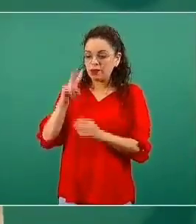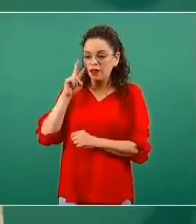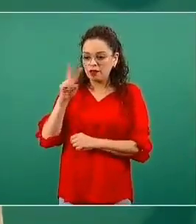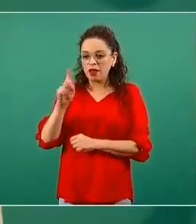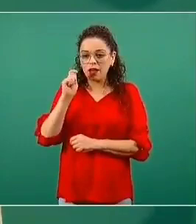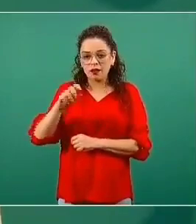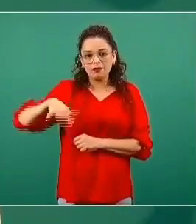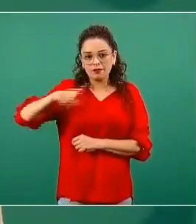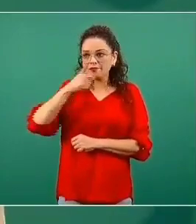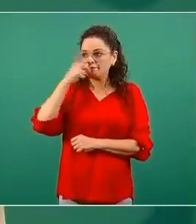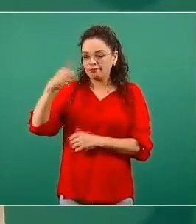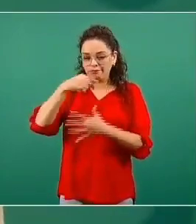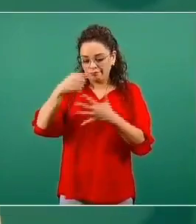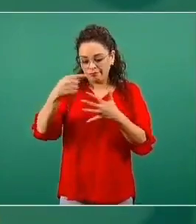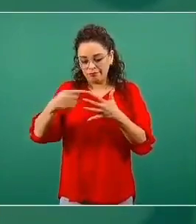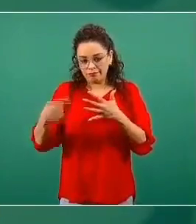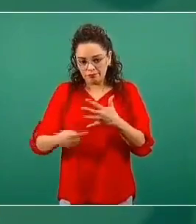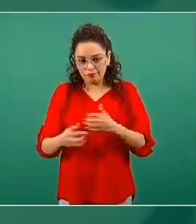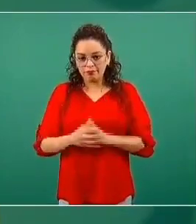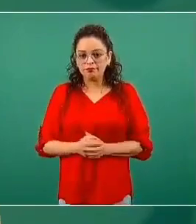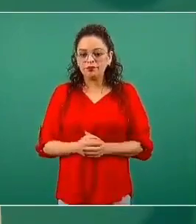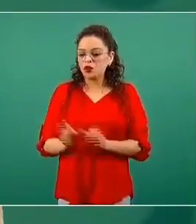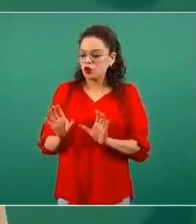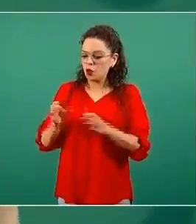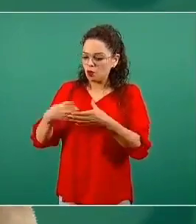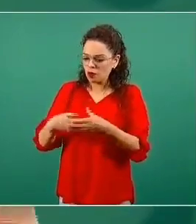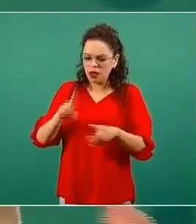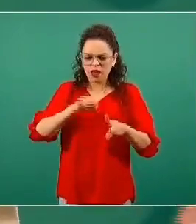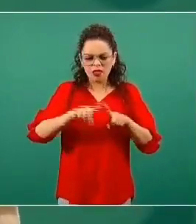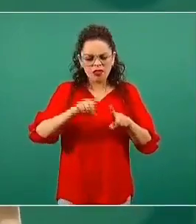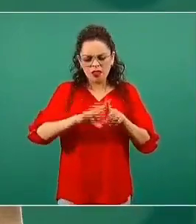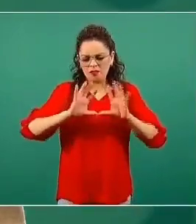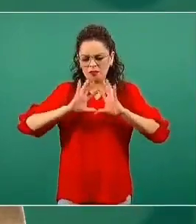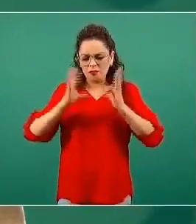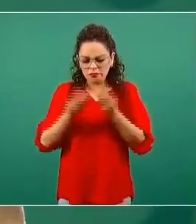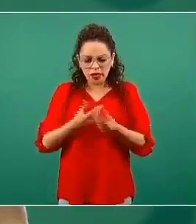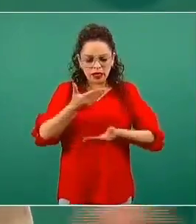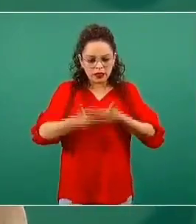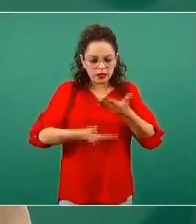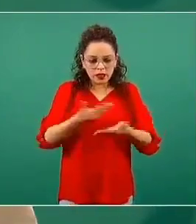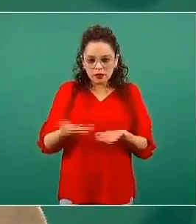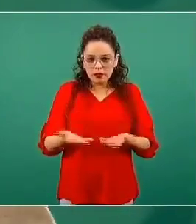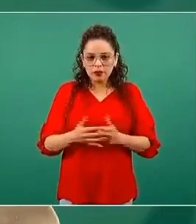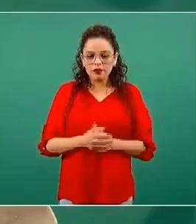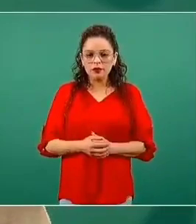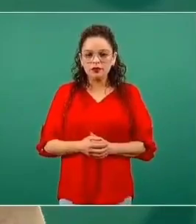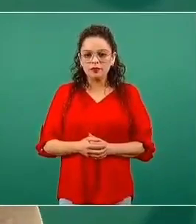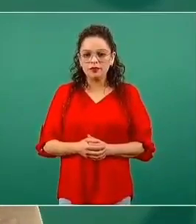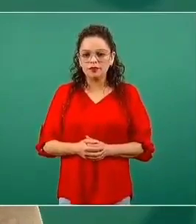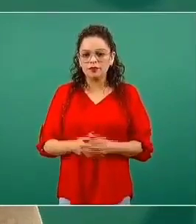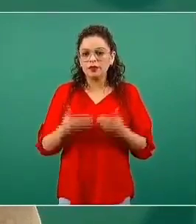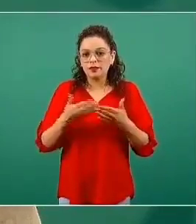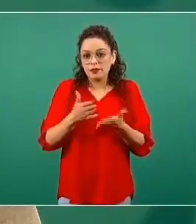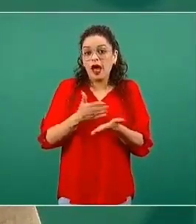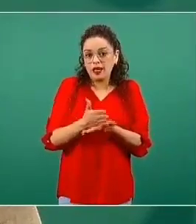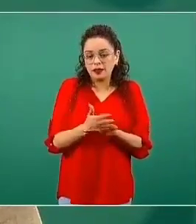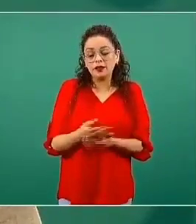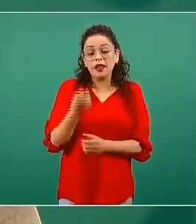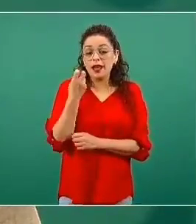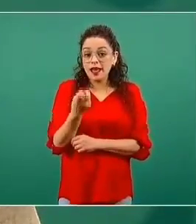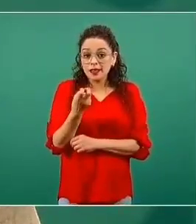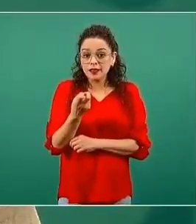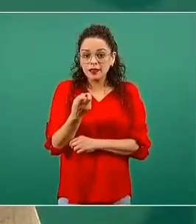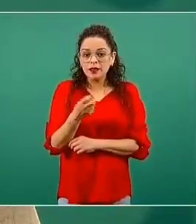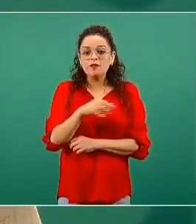una acción y activación comunitaria, redes integradas de servicios, y permite justamente lo que